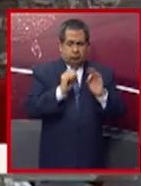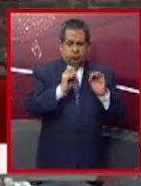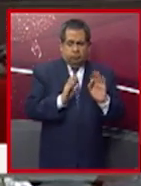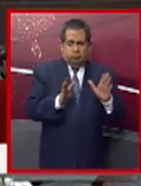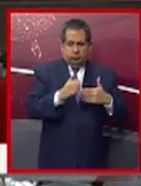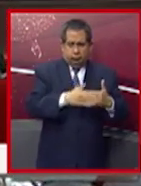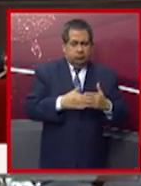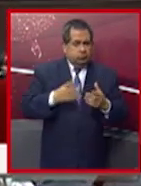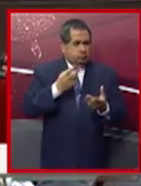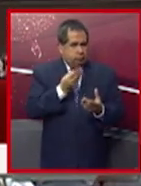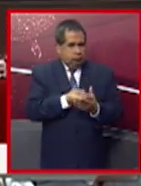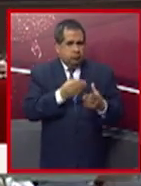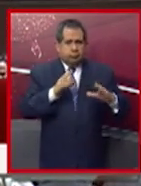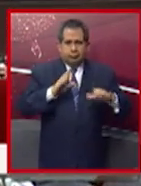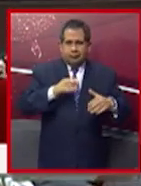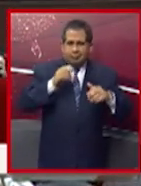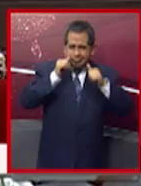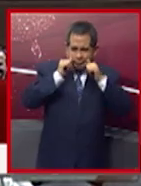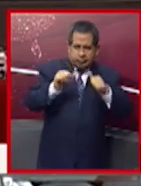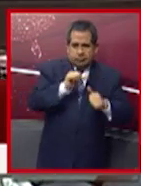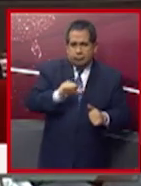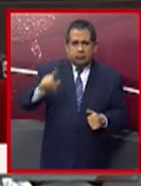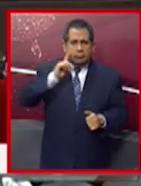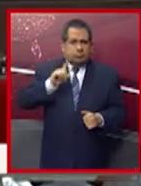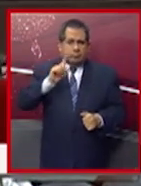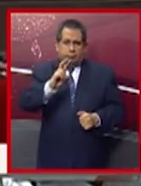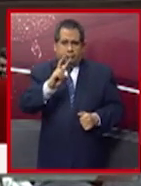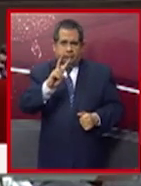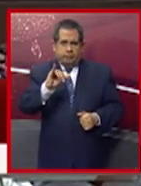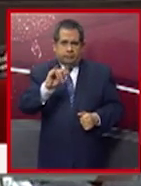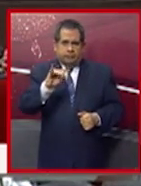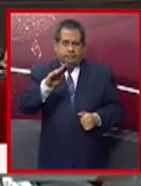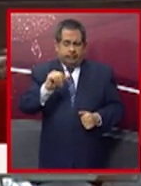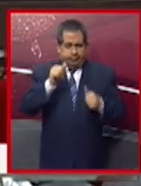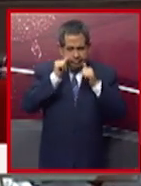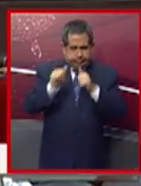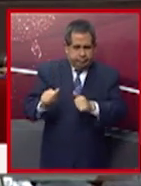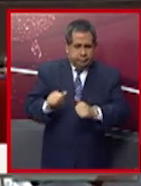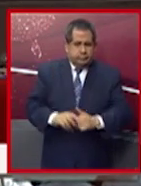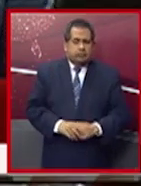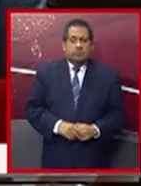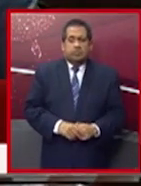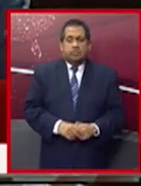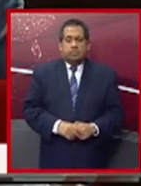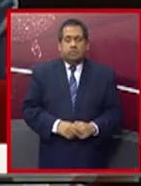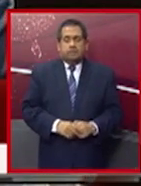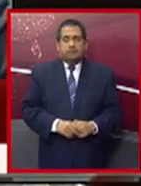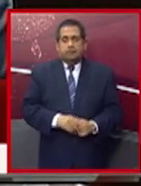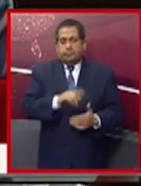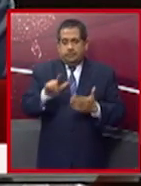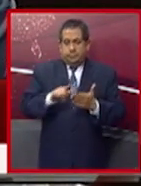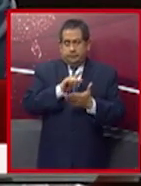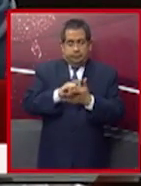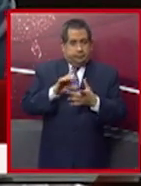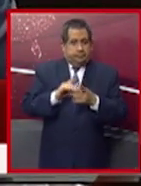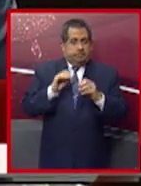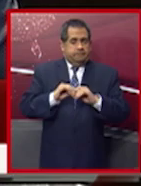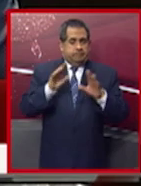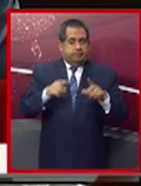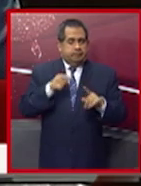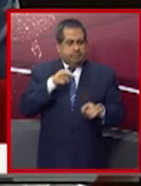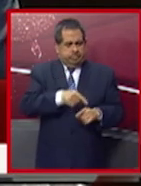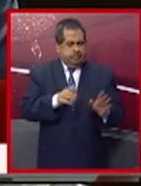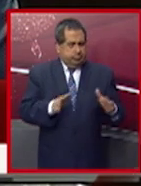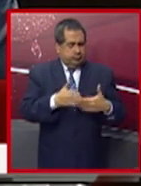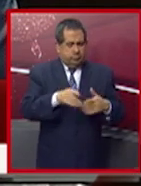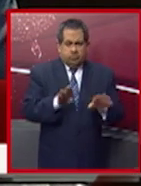proporcionarán orientación, asesoría y atención a las mujeres víctimas de violencia. En la ley se establece la definición de dichos